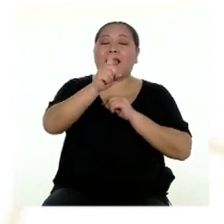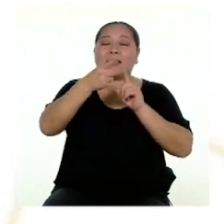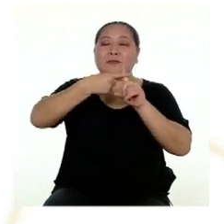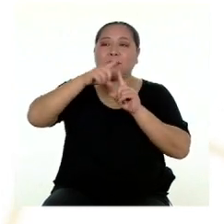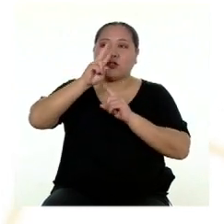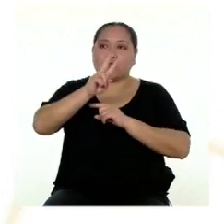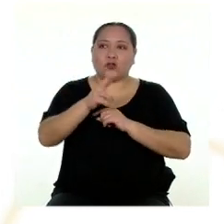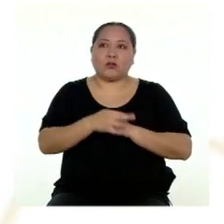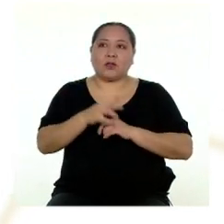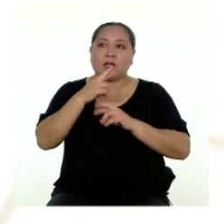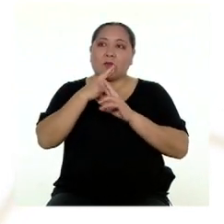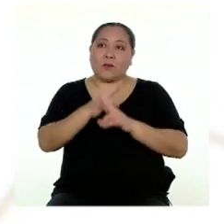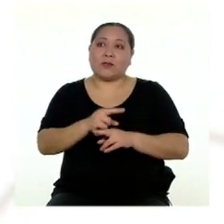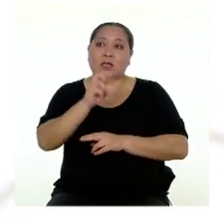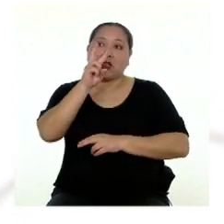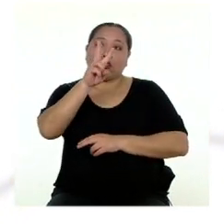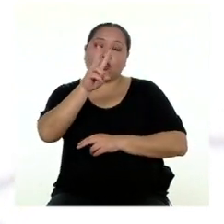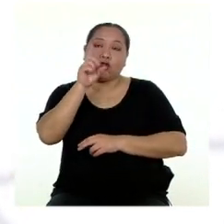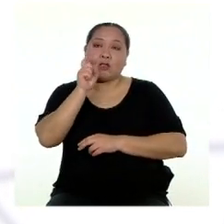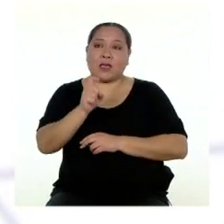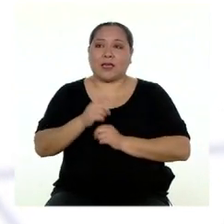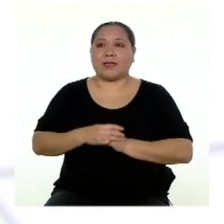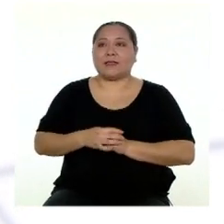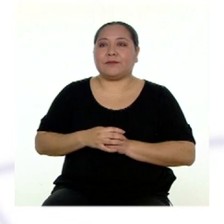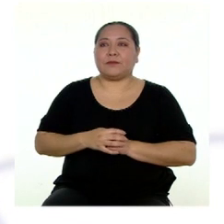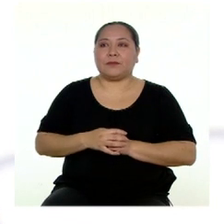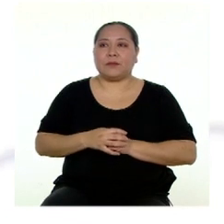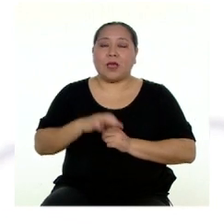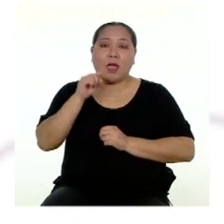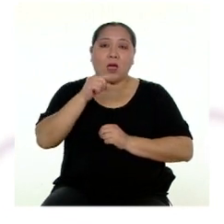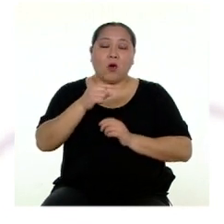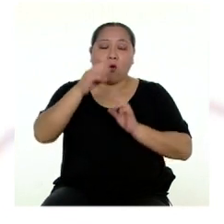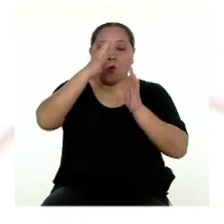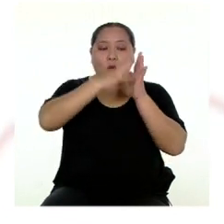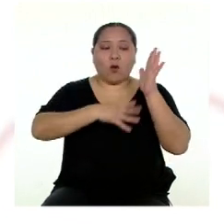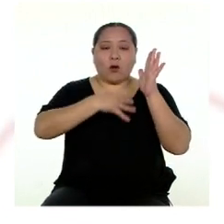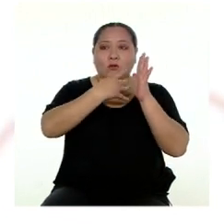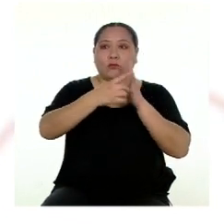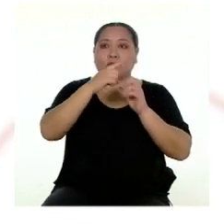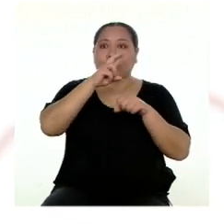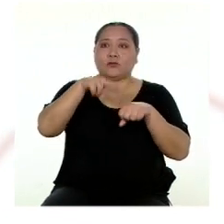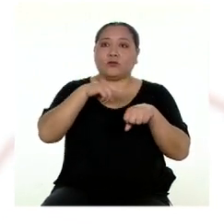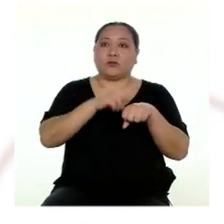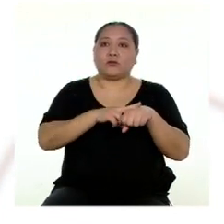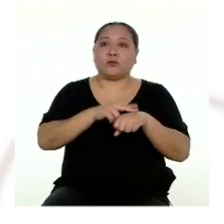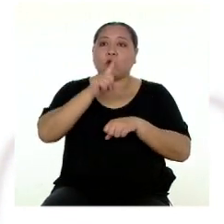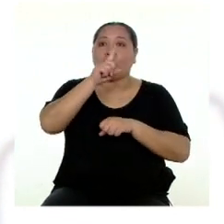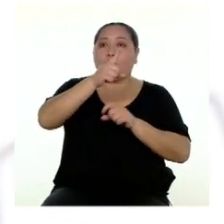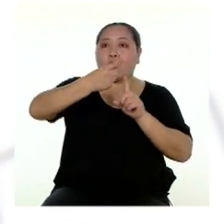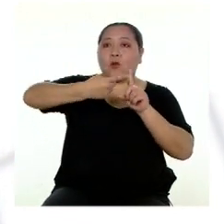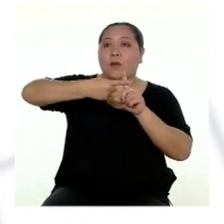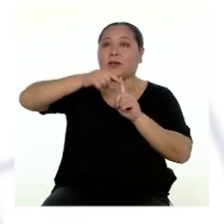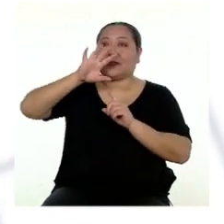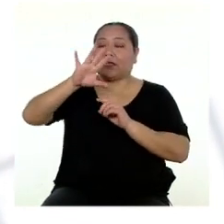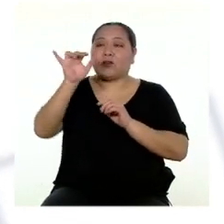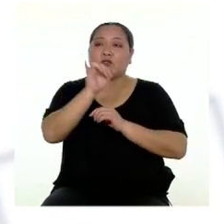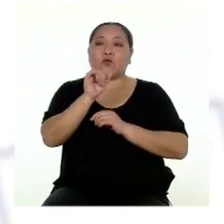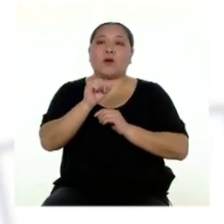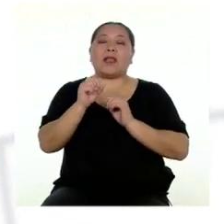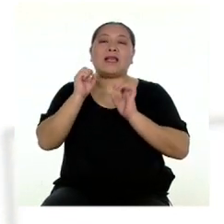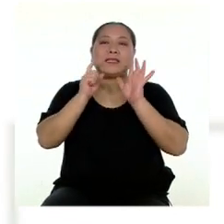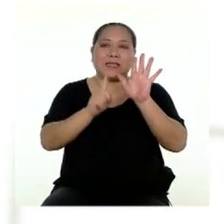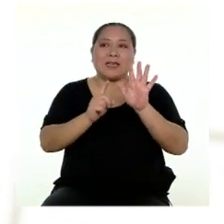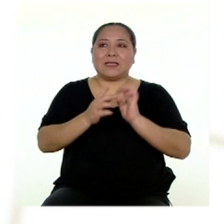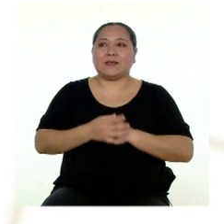ser simplemente 2x. En el cuadrado normal, sería como decir que 1 más 5 es igual a 6.